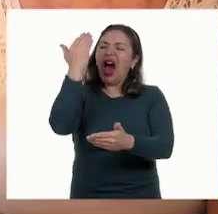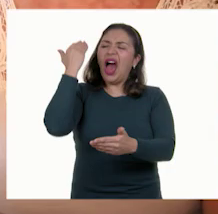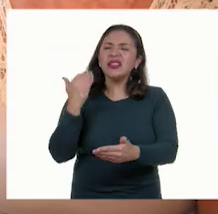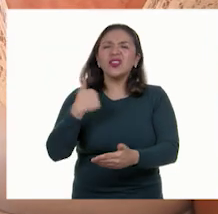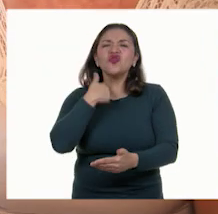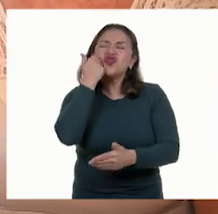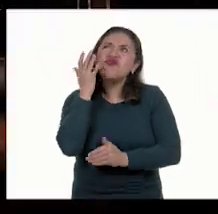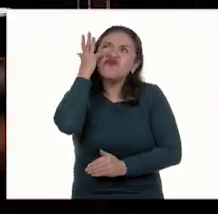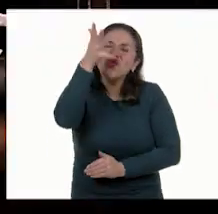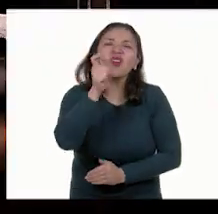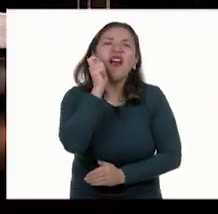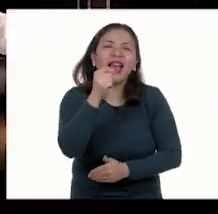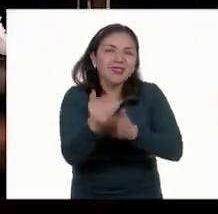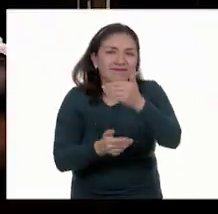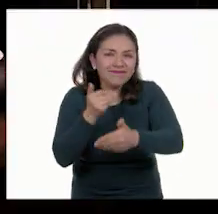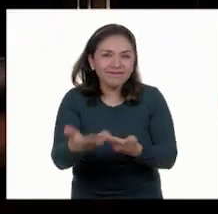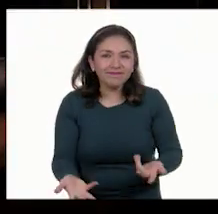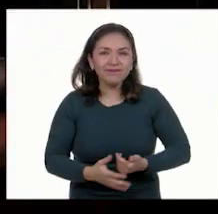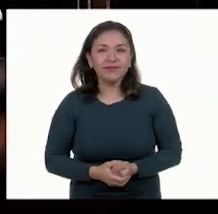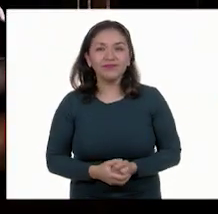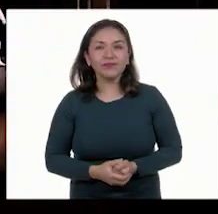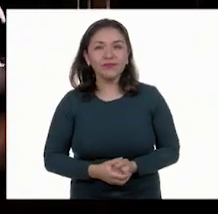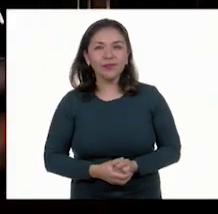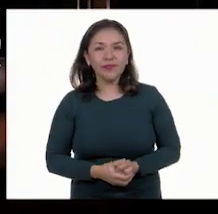qué queremos ser.